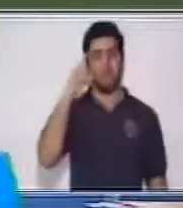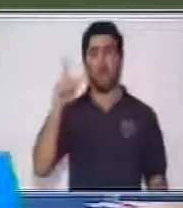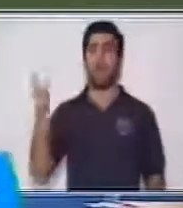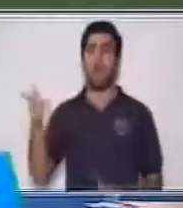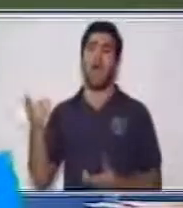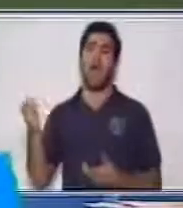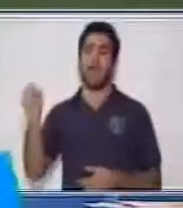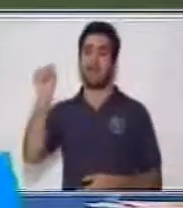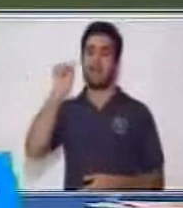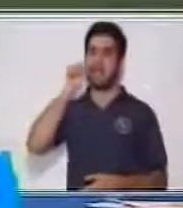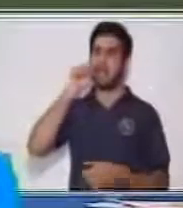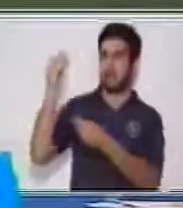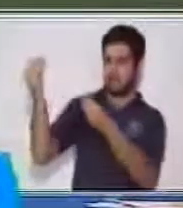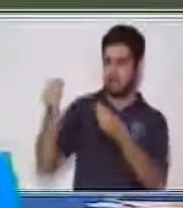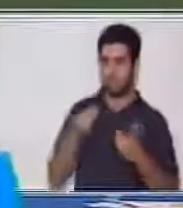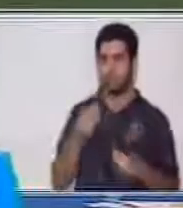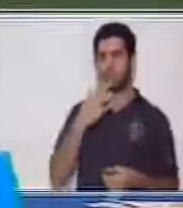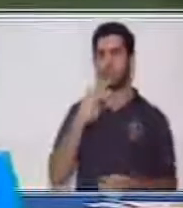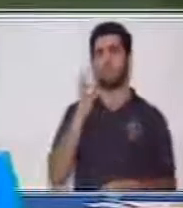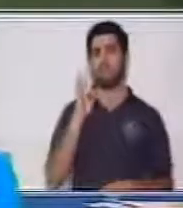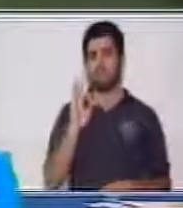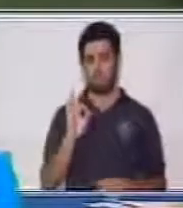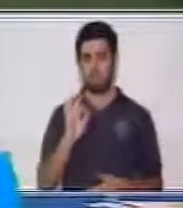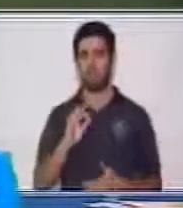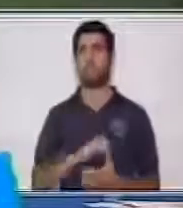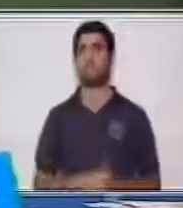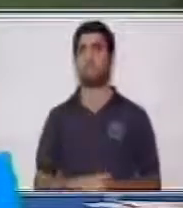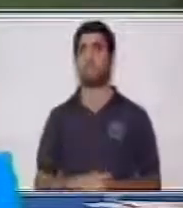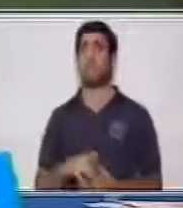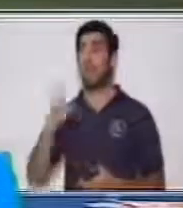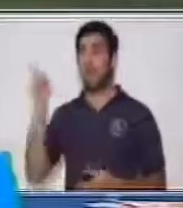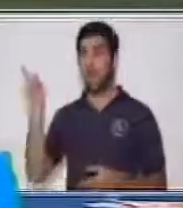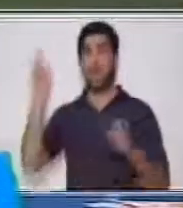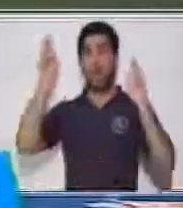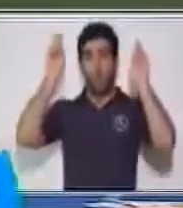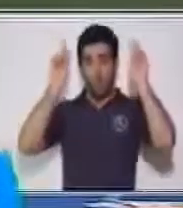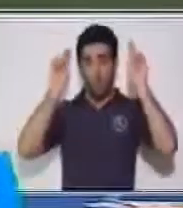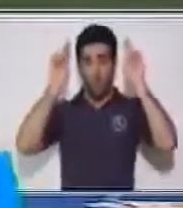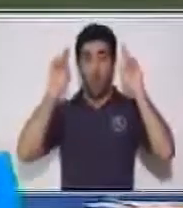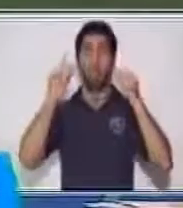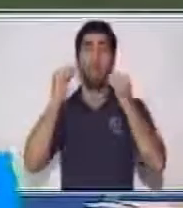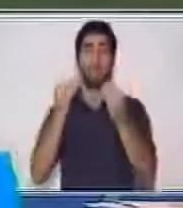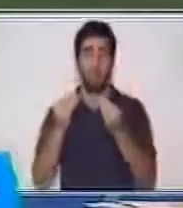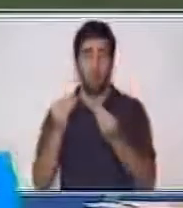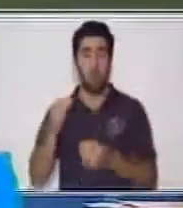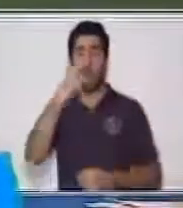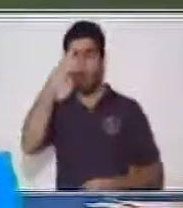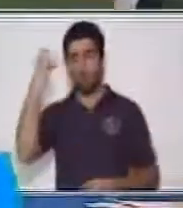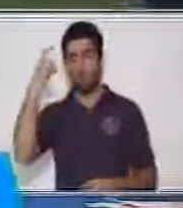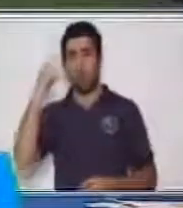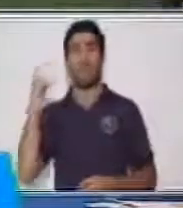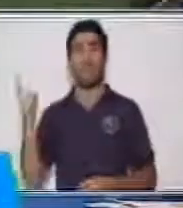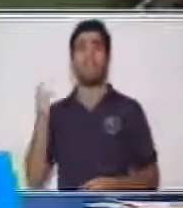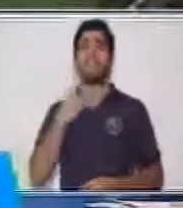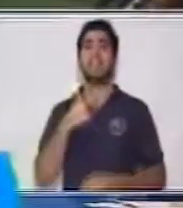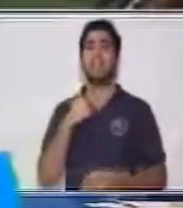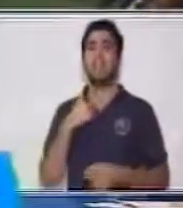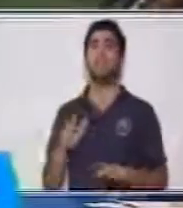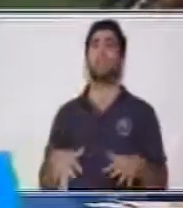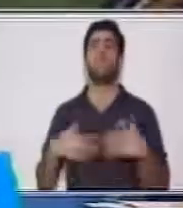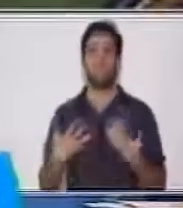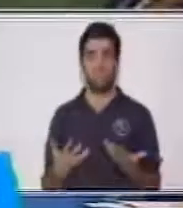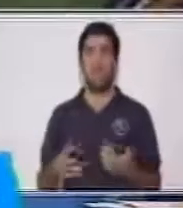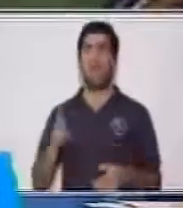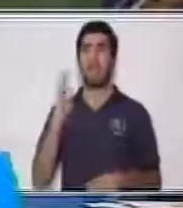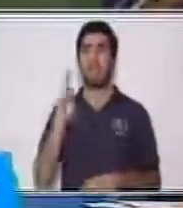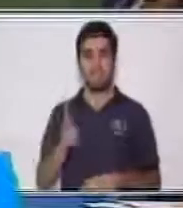hermosas zanahorias. Connie era una coneja muy trabajadora y le gustaba tener su huerto siempre